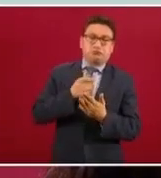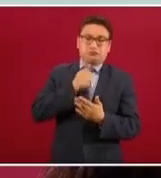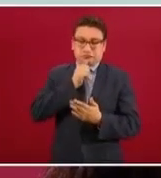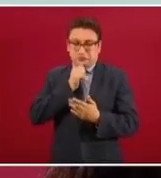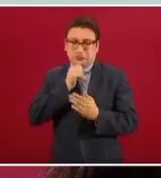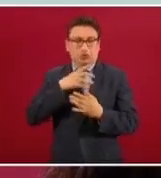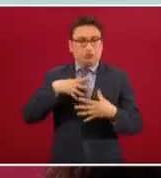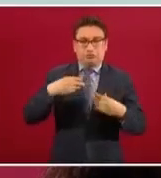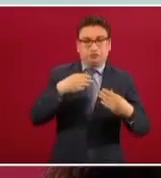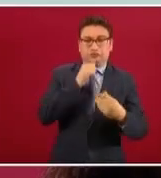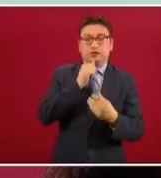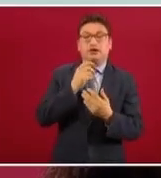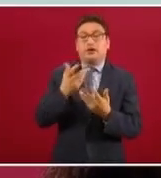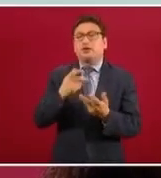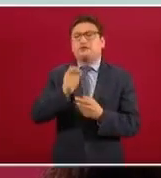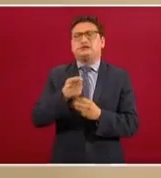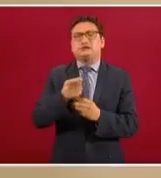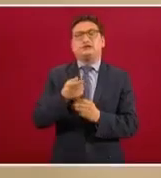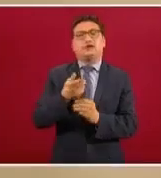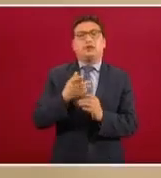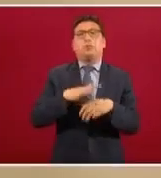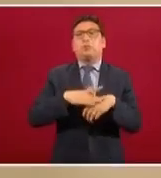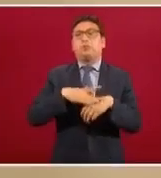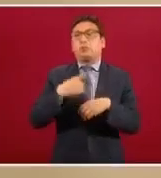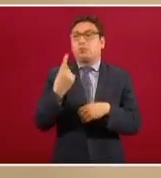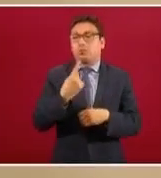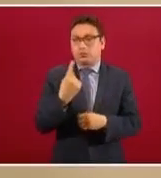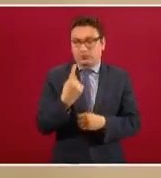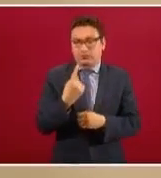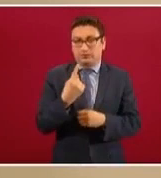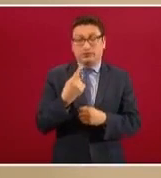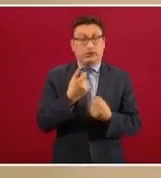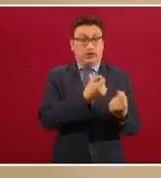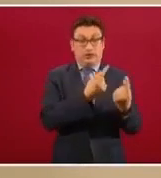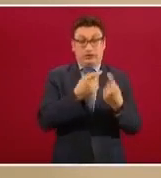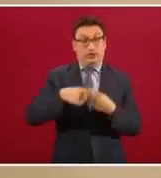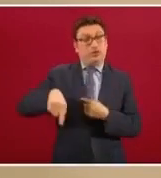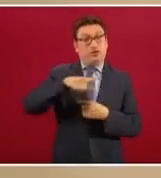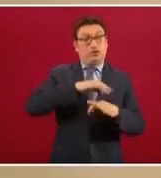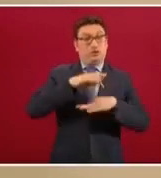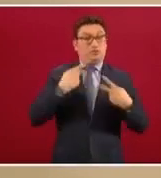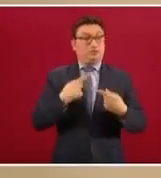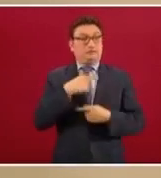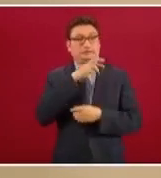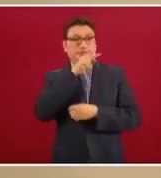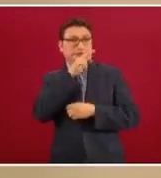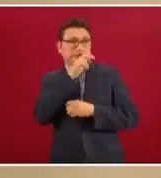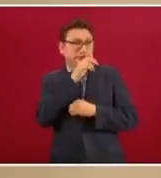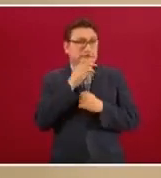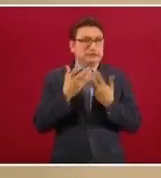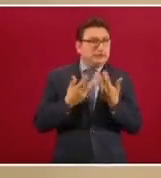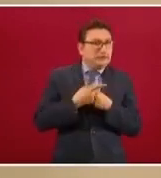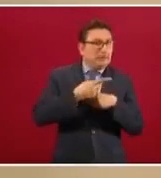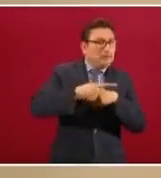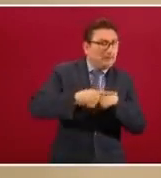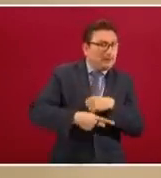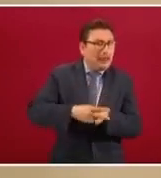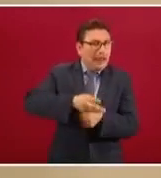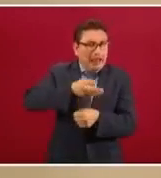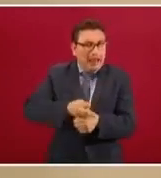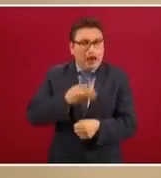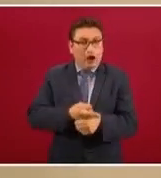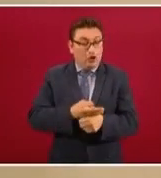Y es importante señalar esto porque la inquietud es qué tan peligroso es en este